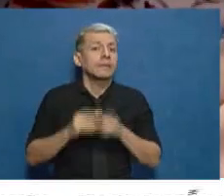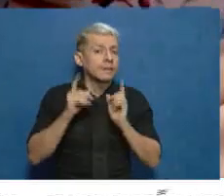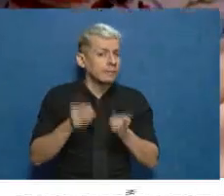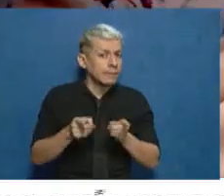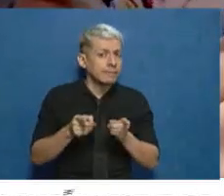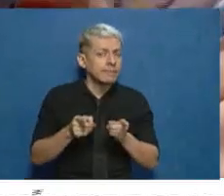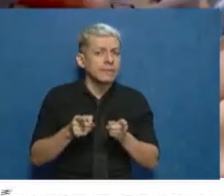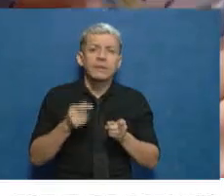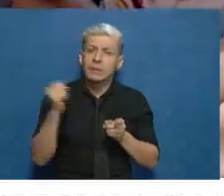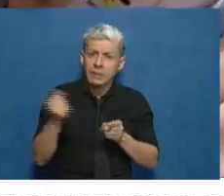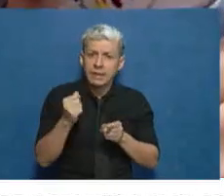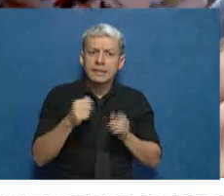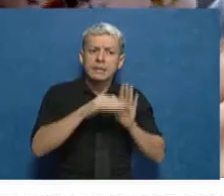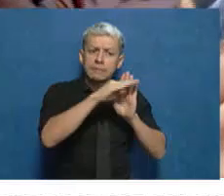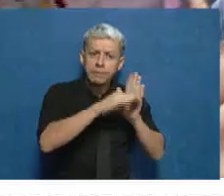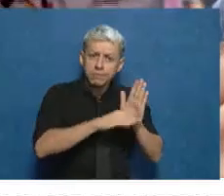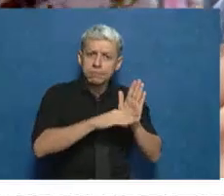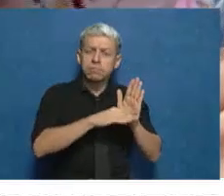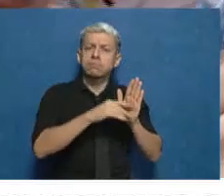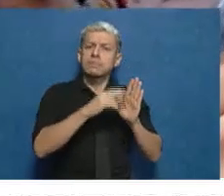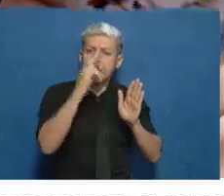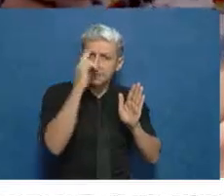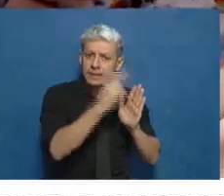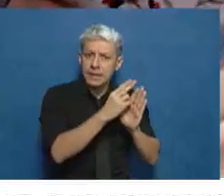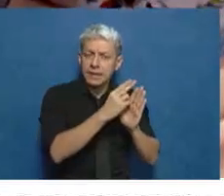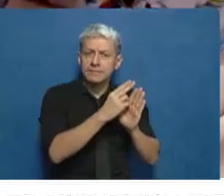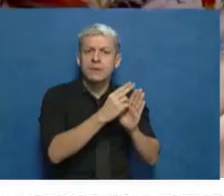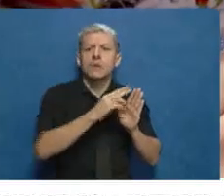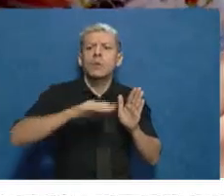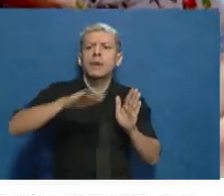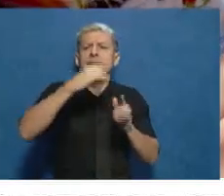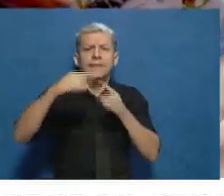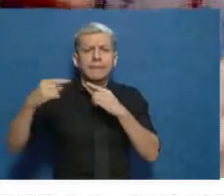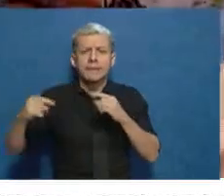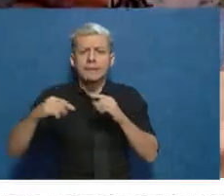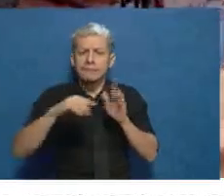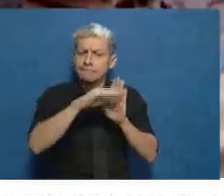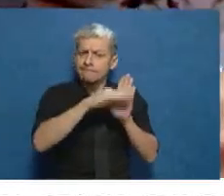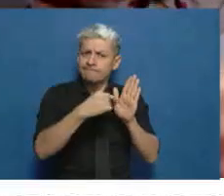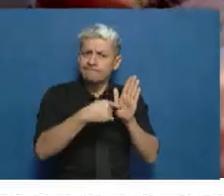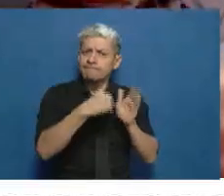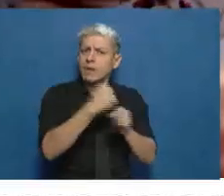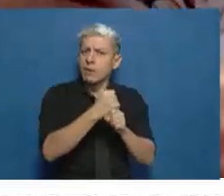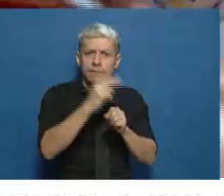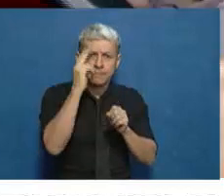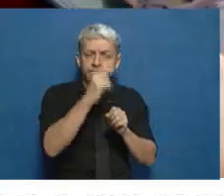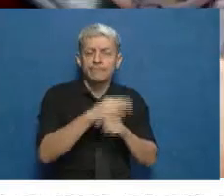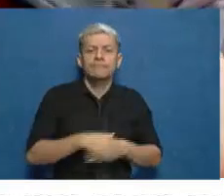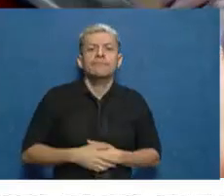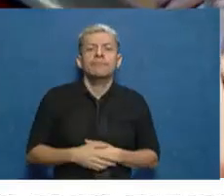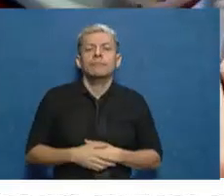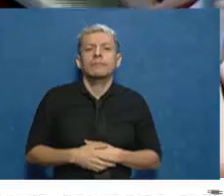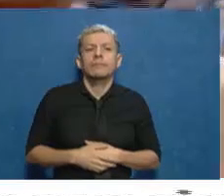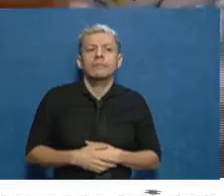la importancia de respetar la normativa laboral en cada uno de los ámbitos de trabajo, la importancia de cumplir con los protocolos para la